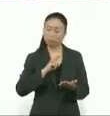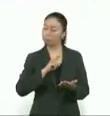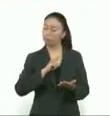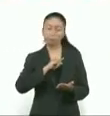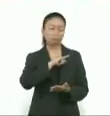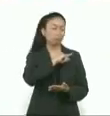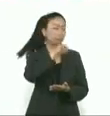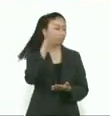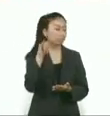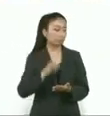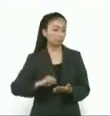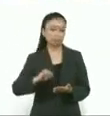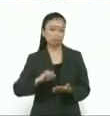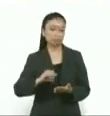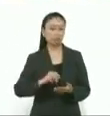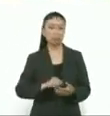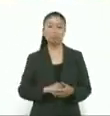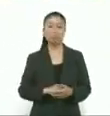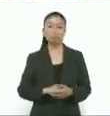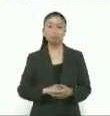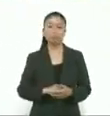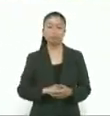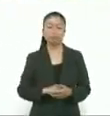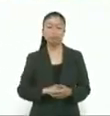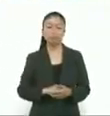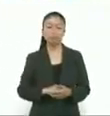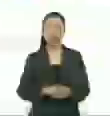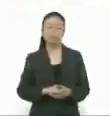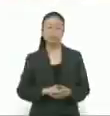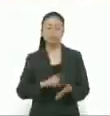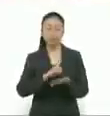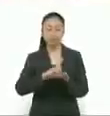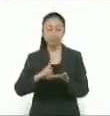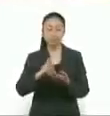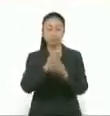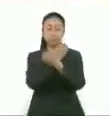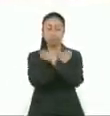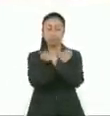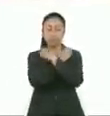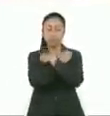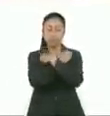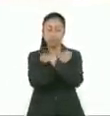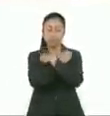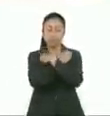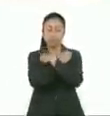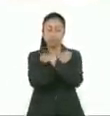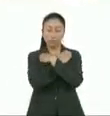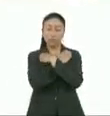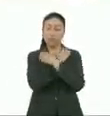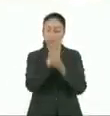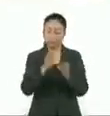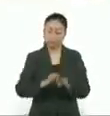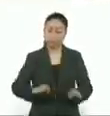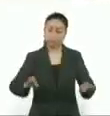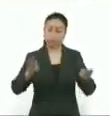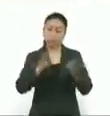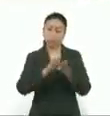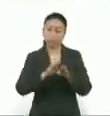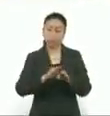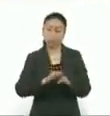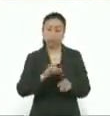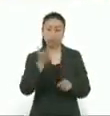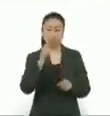No podemos olvidar que si no hay derecho a la educación, a quien más afecta es a las